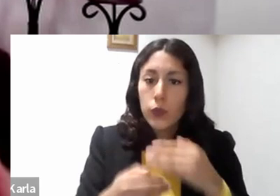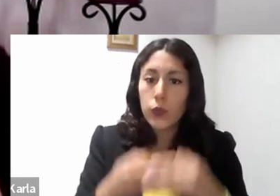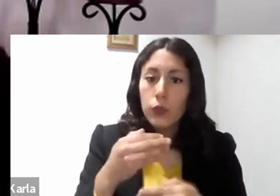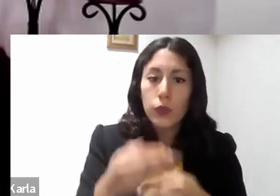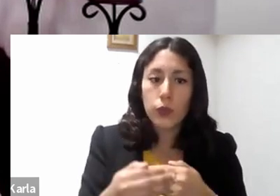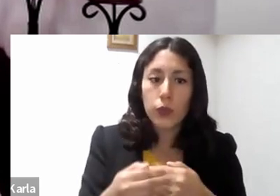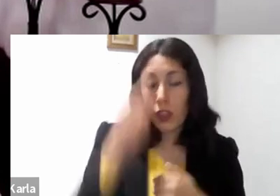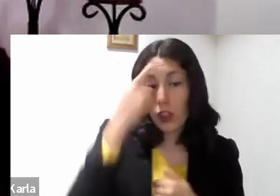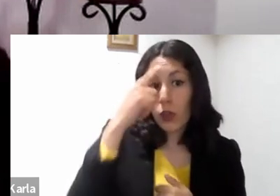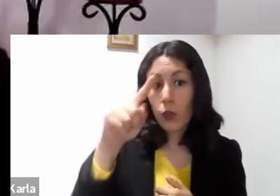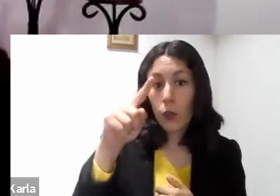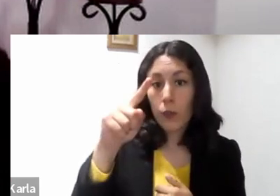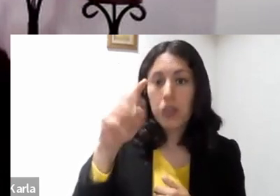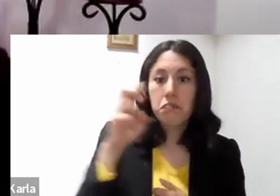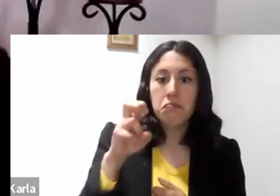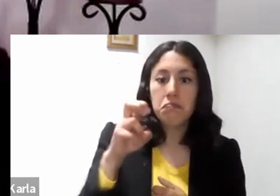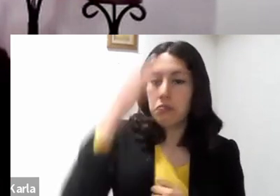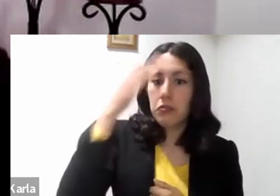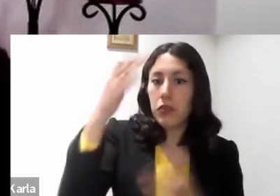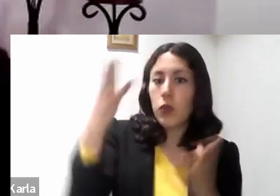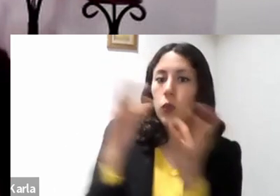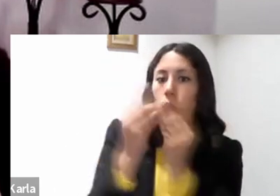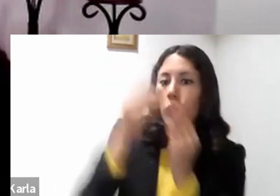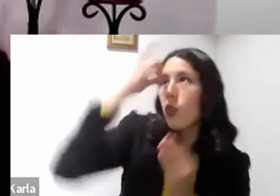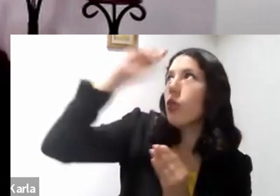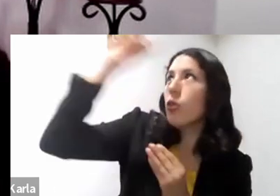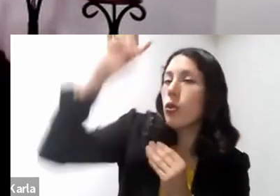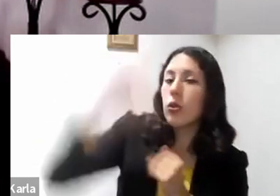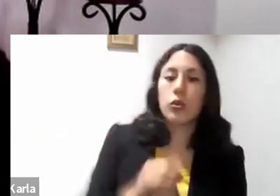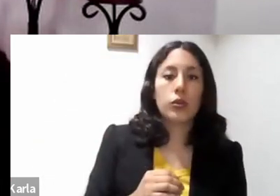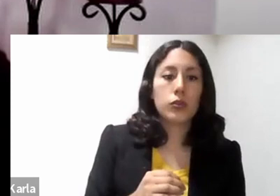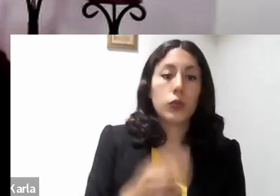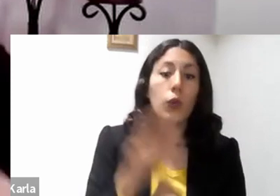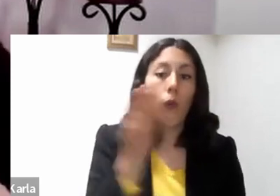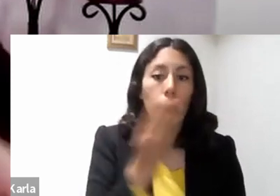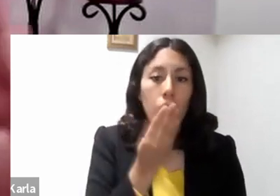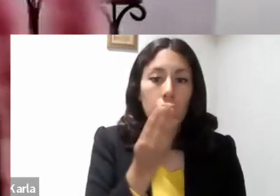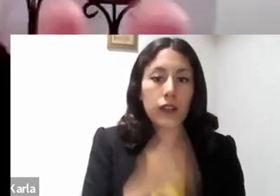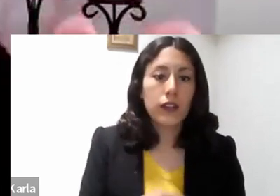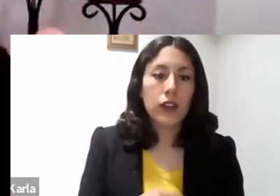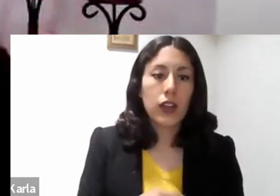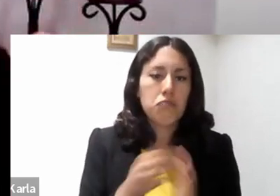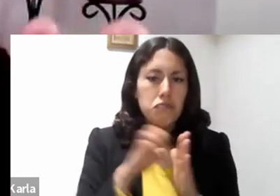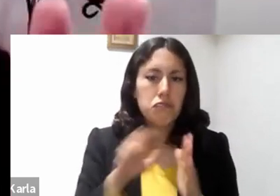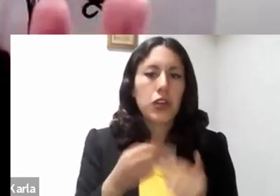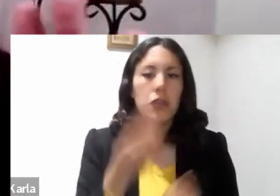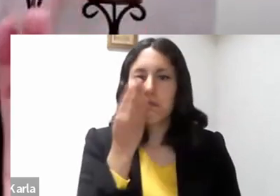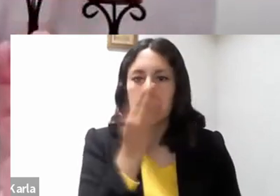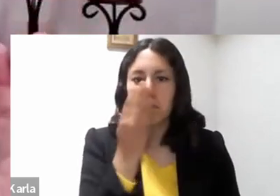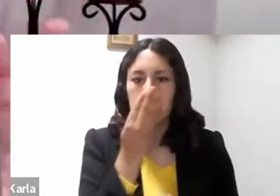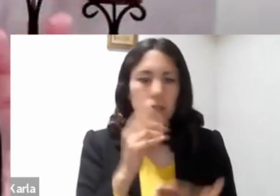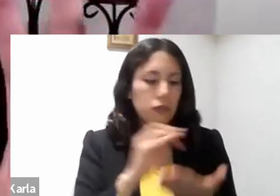pasar ese tiempo con dios desde la escritura entonces leemos un pasaje de la escritura